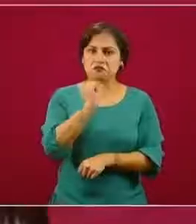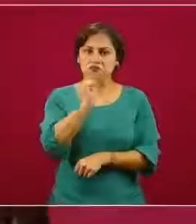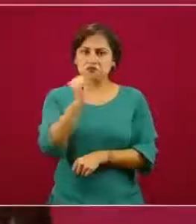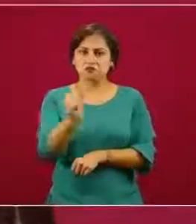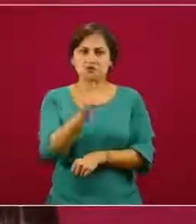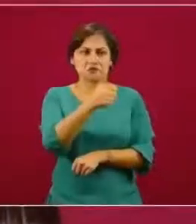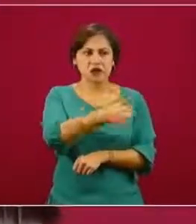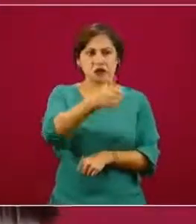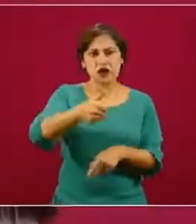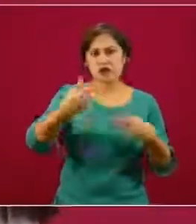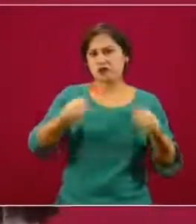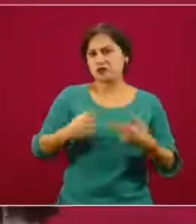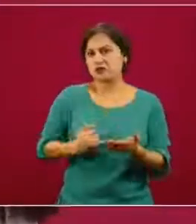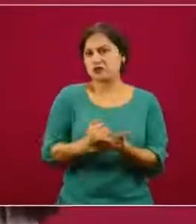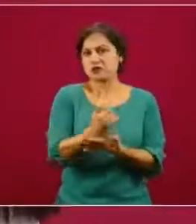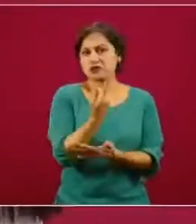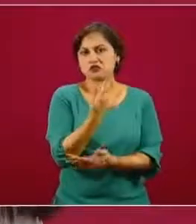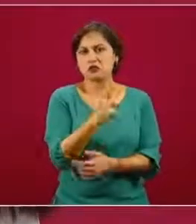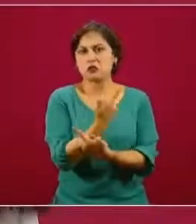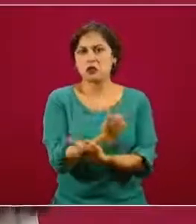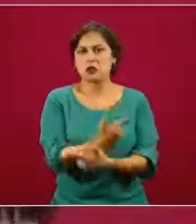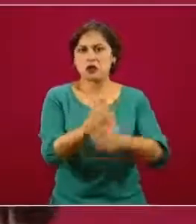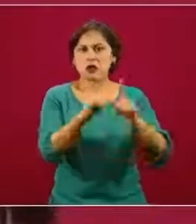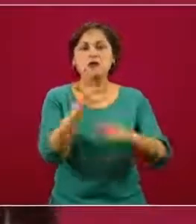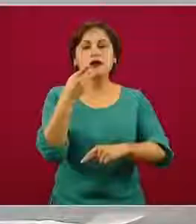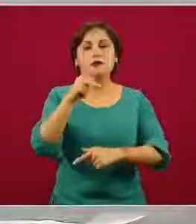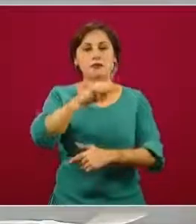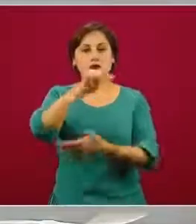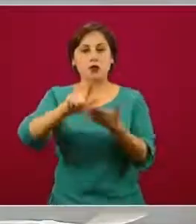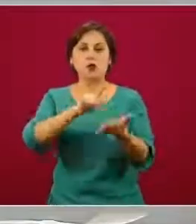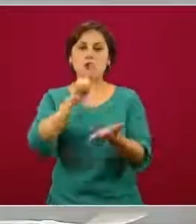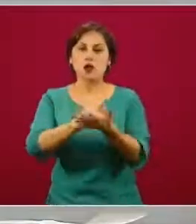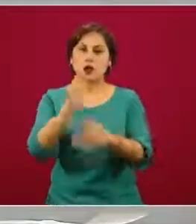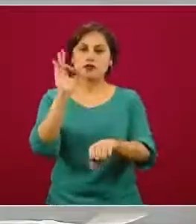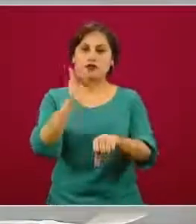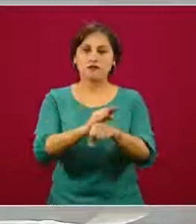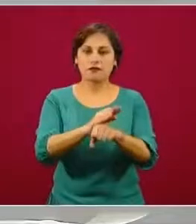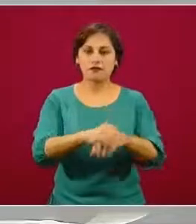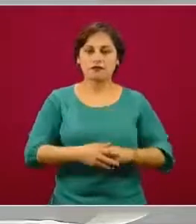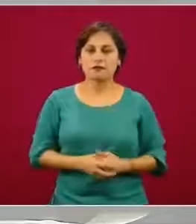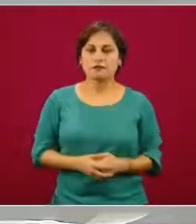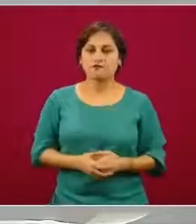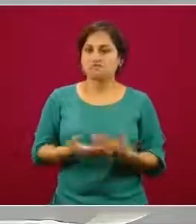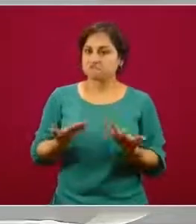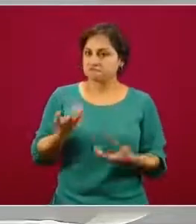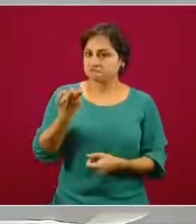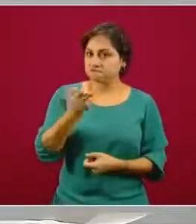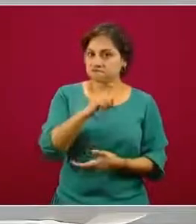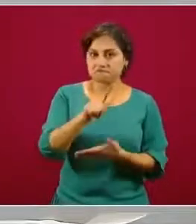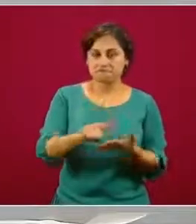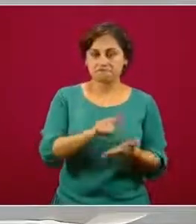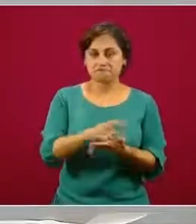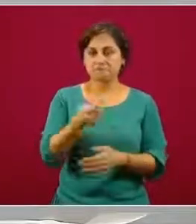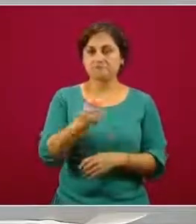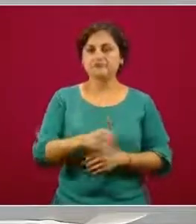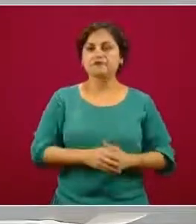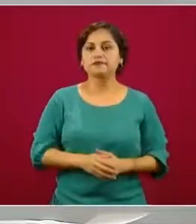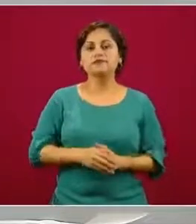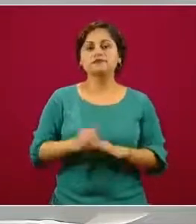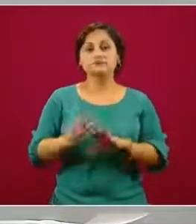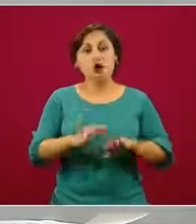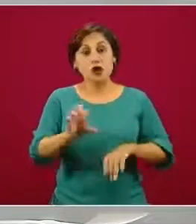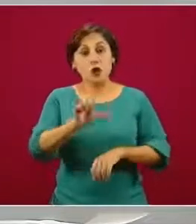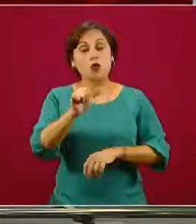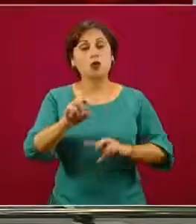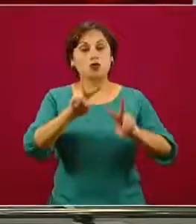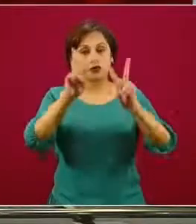las personas que lo quieran hacer, como cualquier otra, digamos, cuestión en la ley. Y también quisiera señalar otro tipo de tema que es pendiente, que